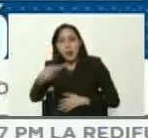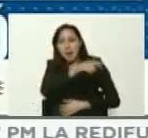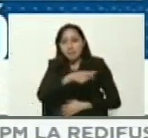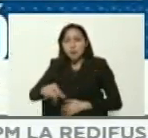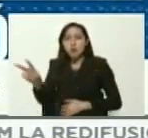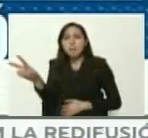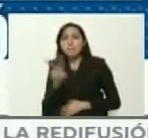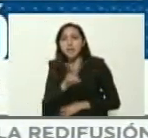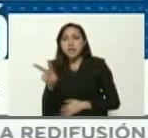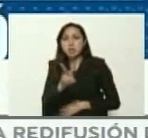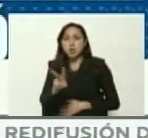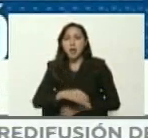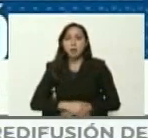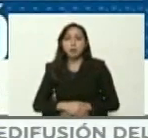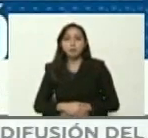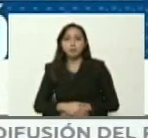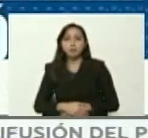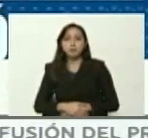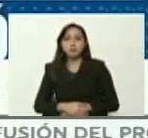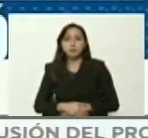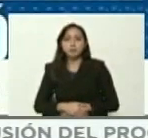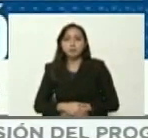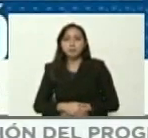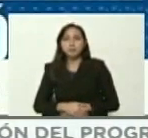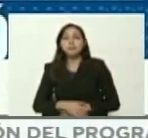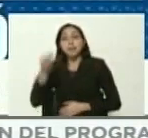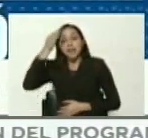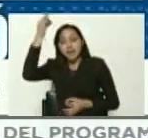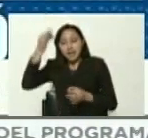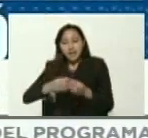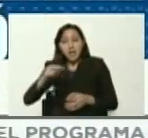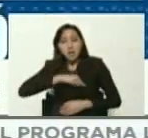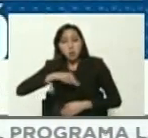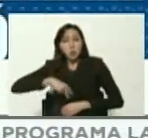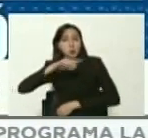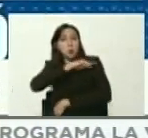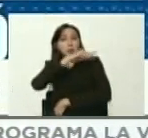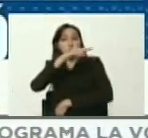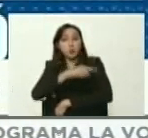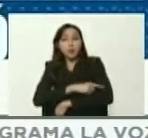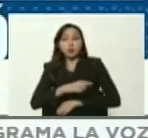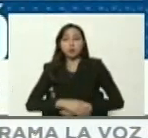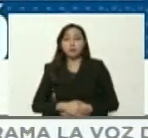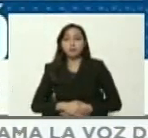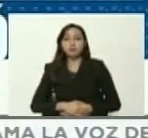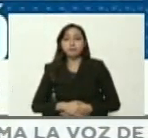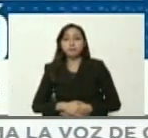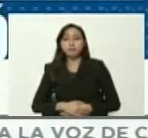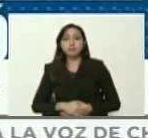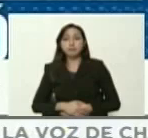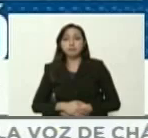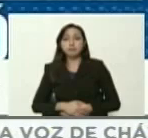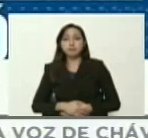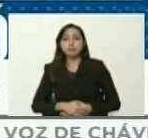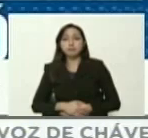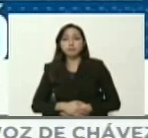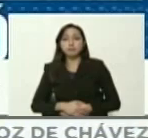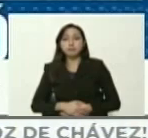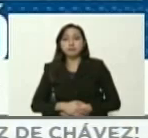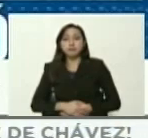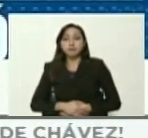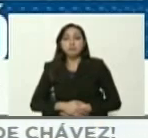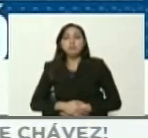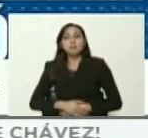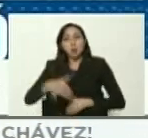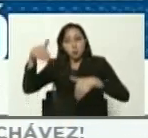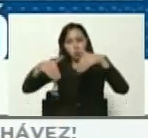y venezolanas que creen en nuestro esfuerzo, que depositan su